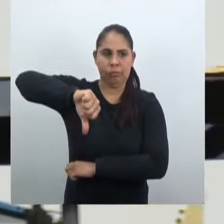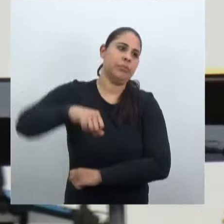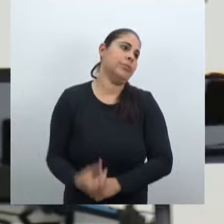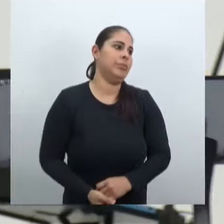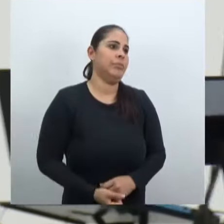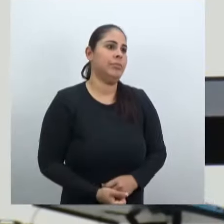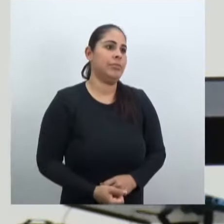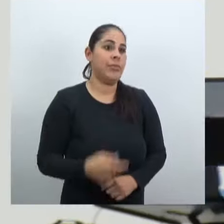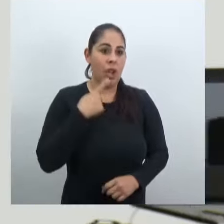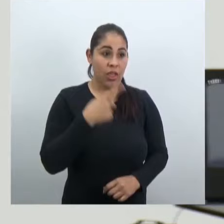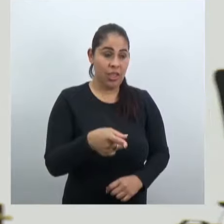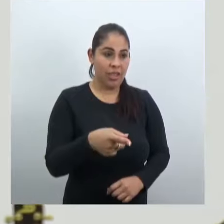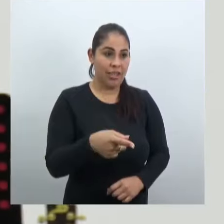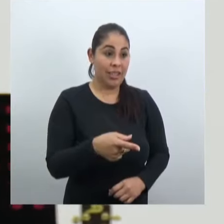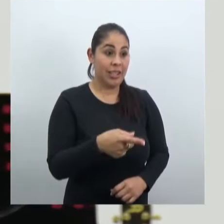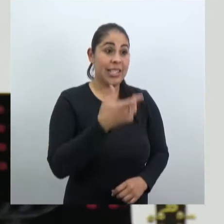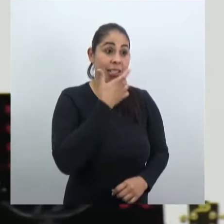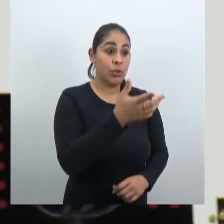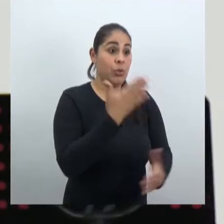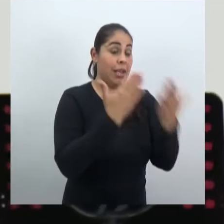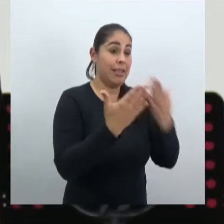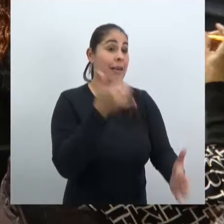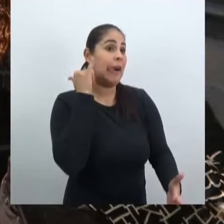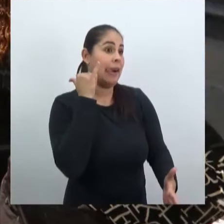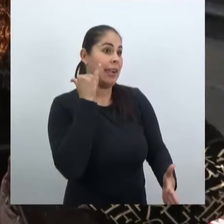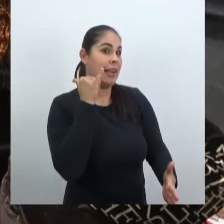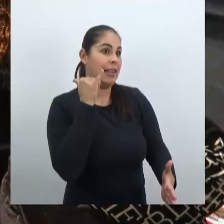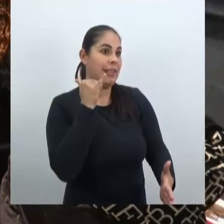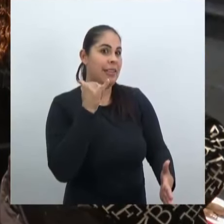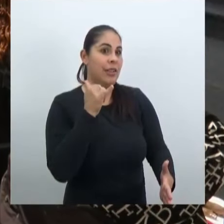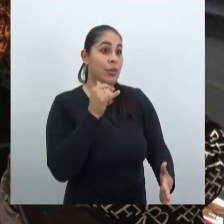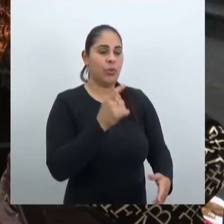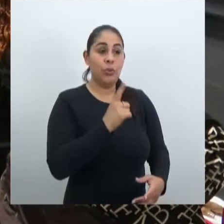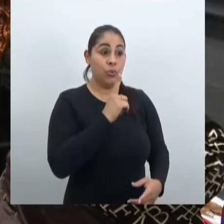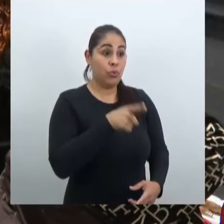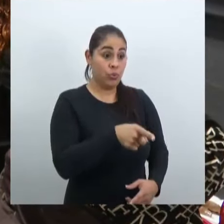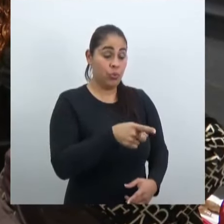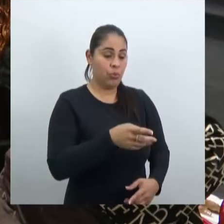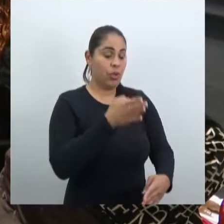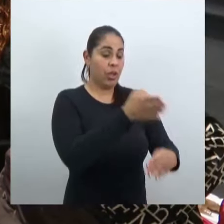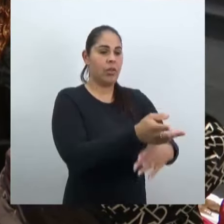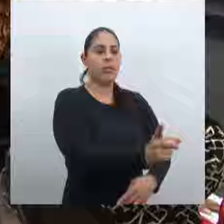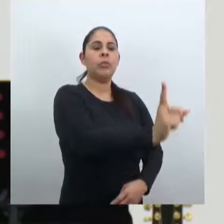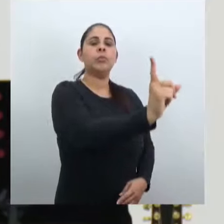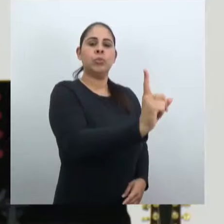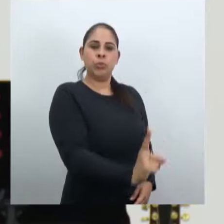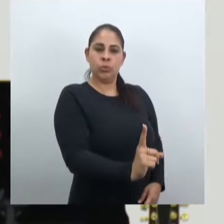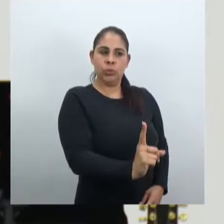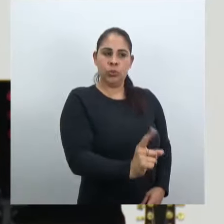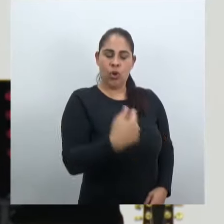Yo dije que cuando entres a una entrevista, tienes que entrar así. Aquí